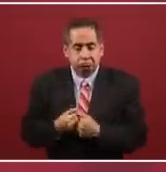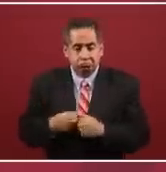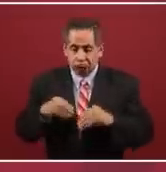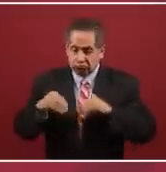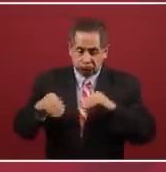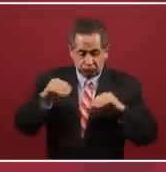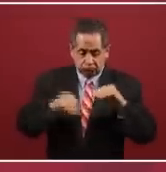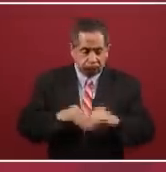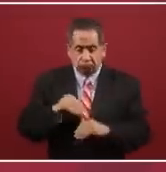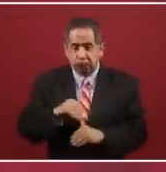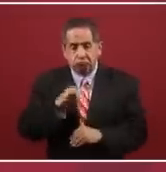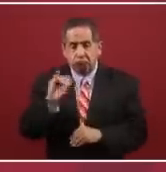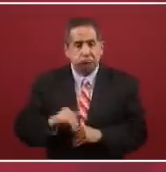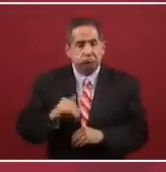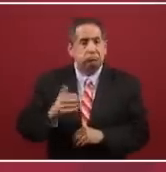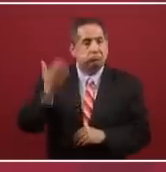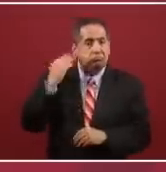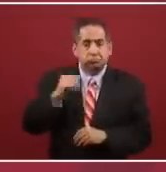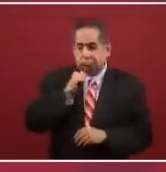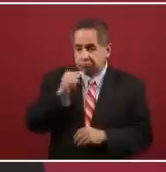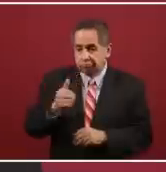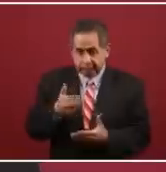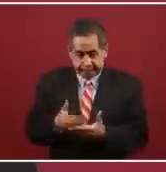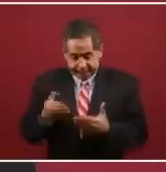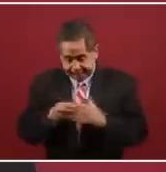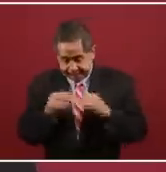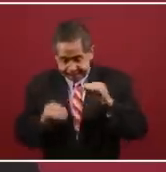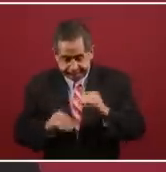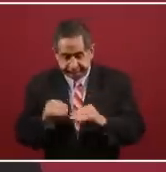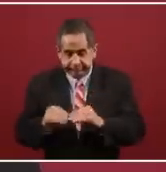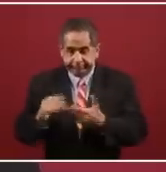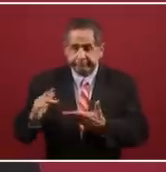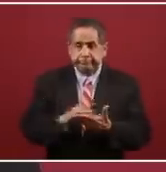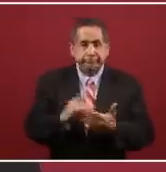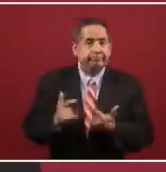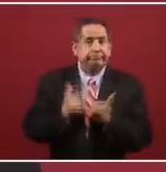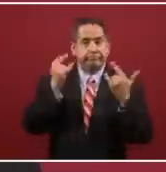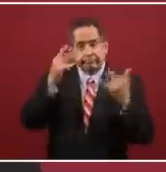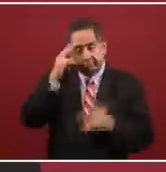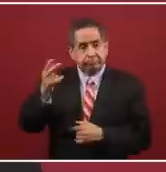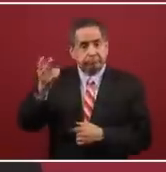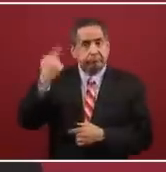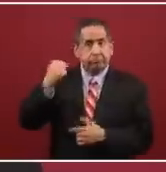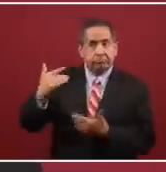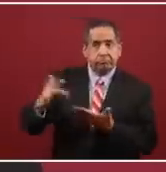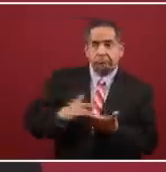operación de este tipo en la historia del país.